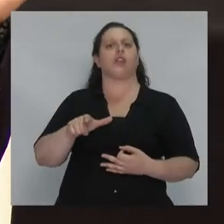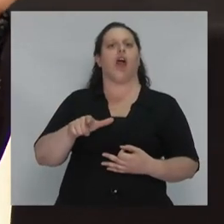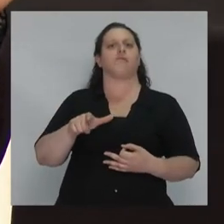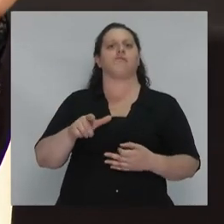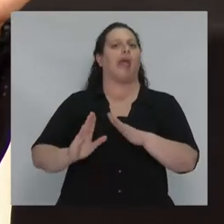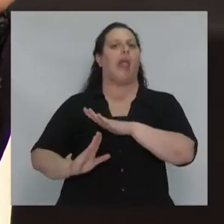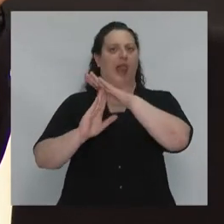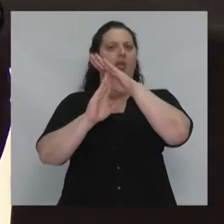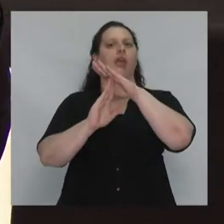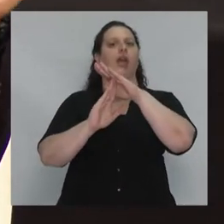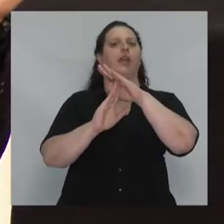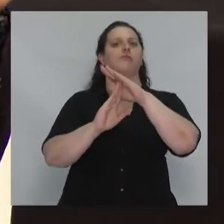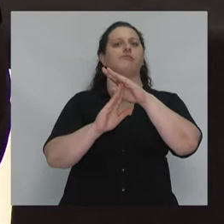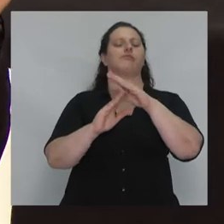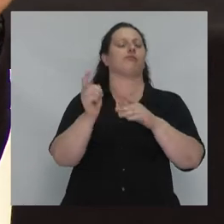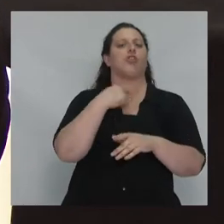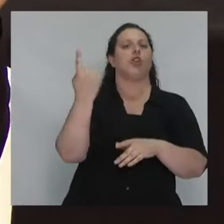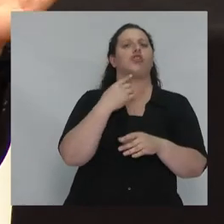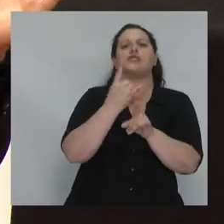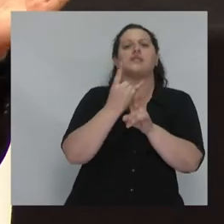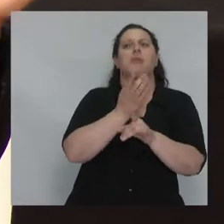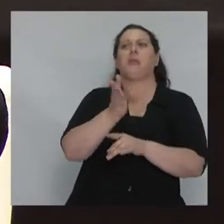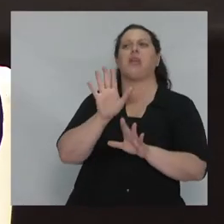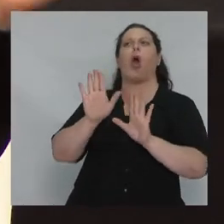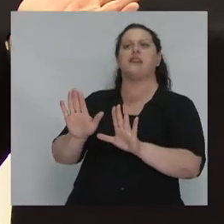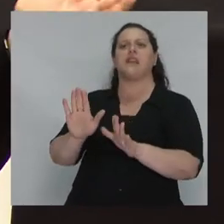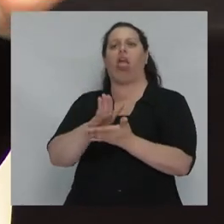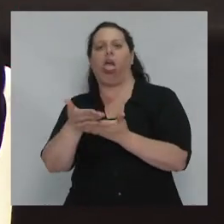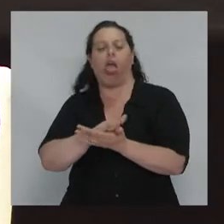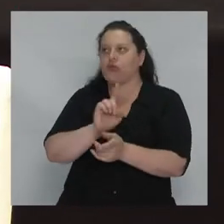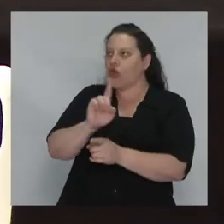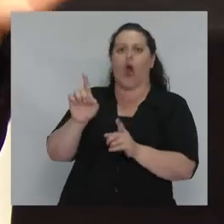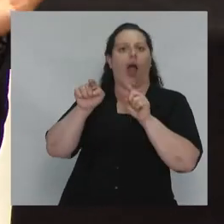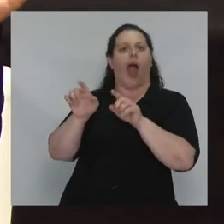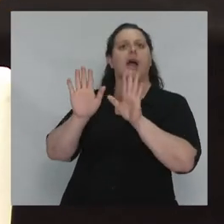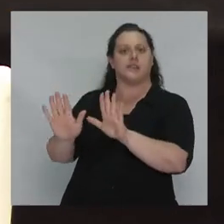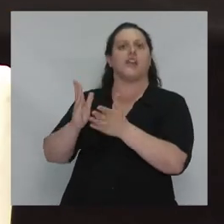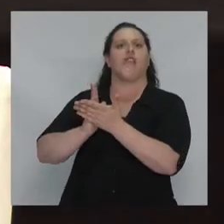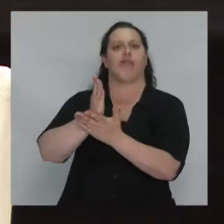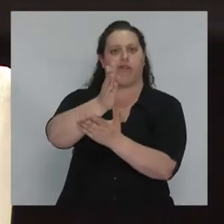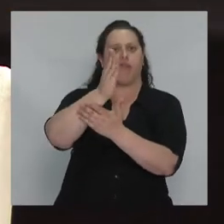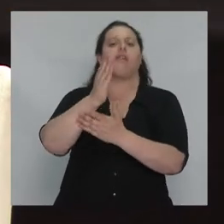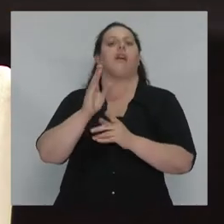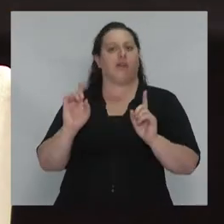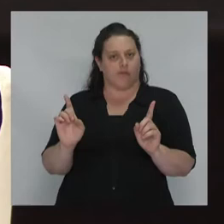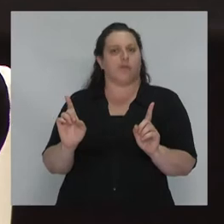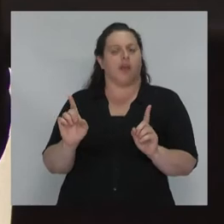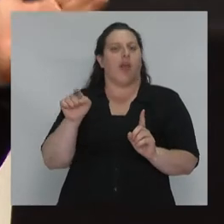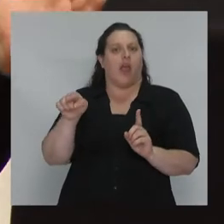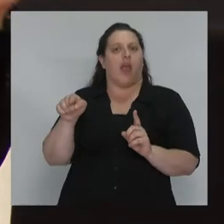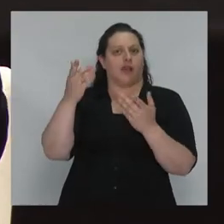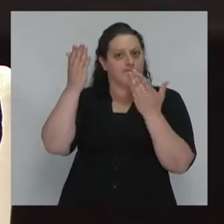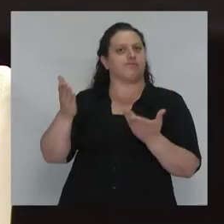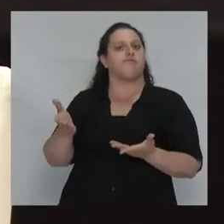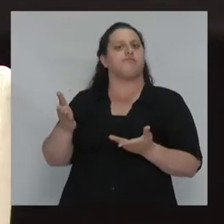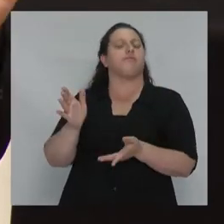siempre. No podemos tener dirigentes que cambian de opinión conforme cambia la correlación de fuerzas de nuestros países. En los